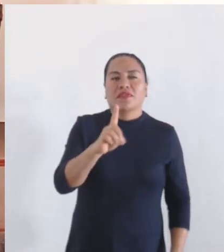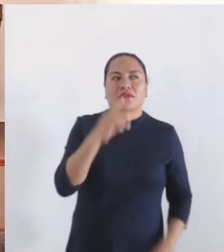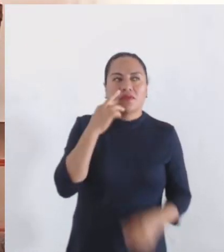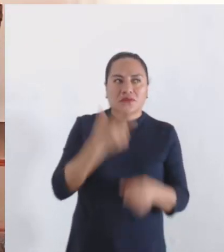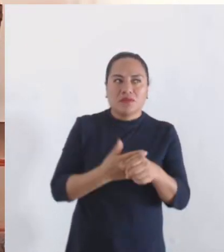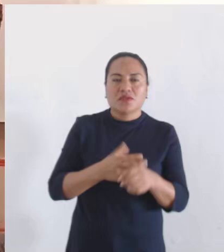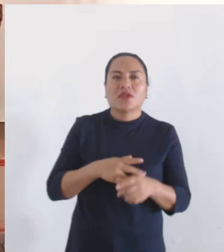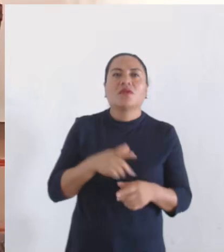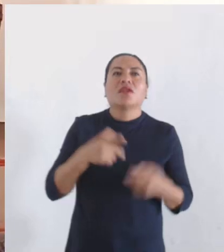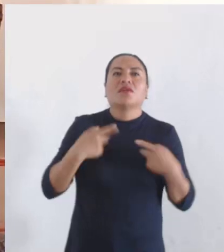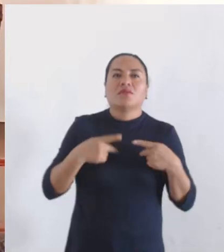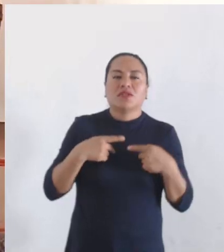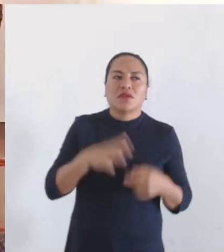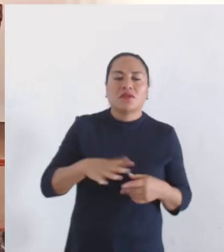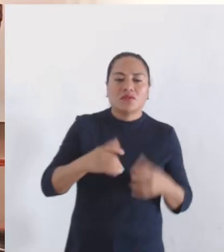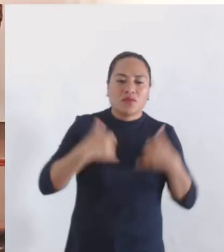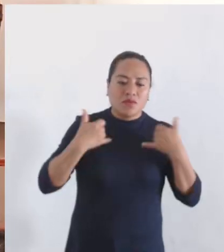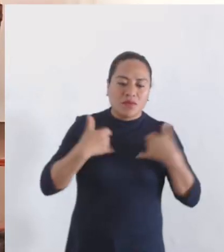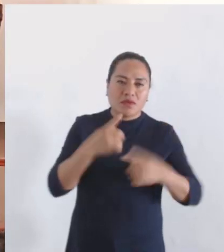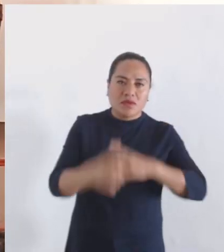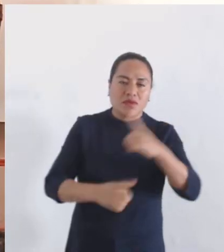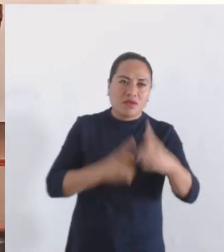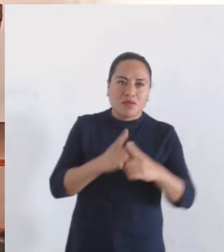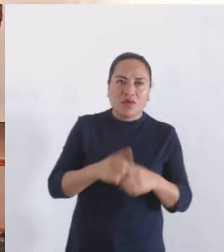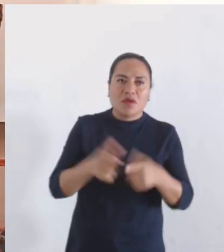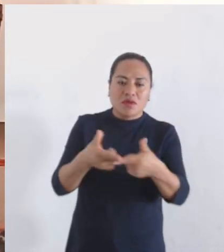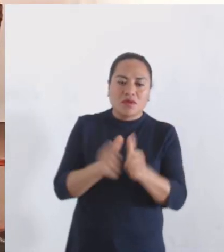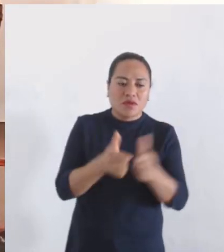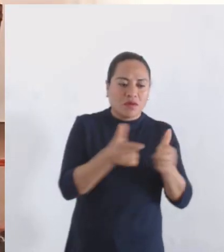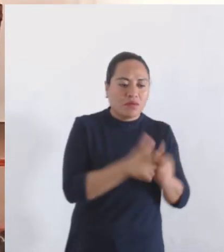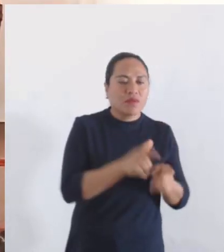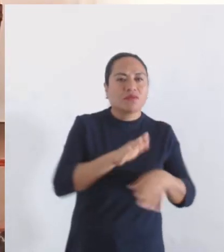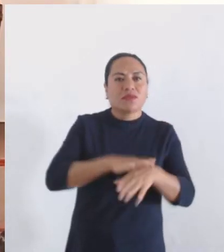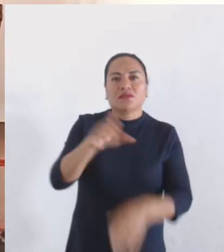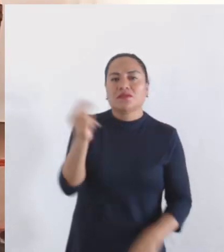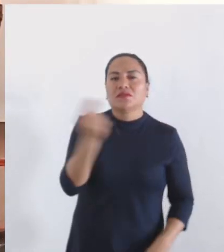Regidora de Juventud y Deporte y de Atención a Grupos en Situación de Vulnerabilidad.